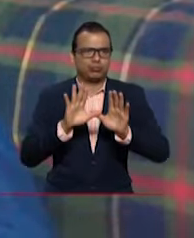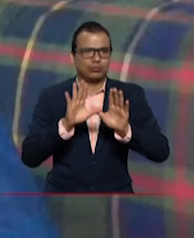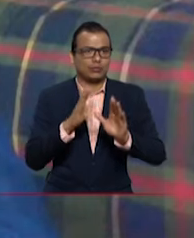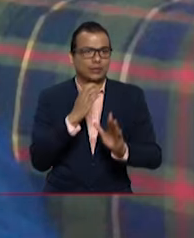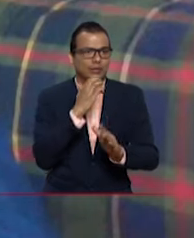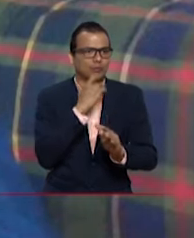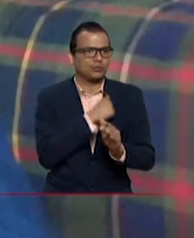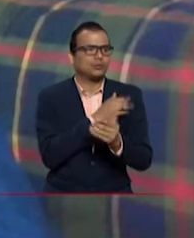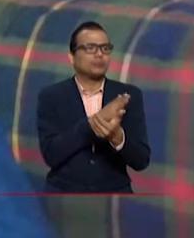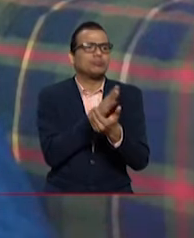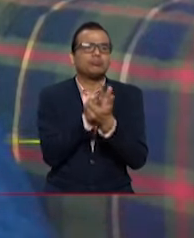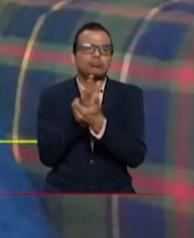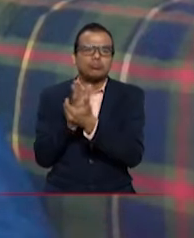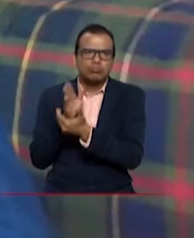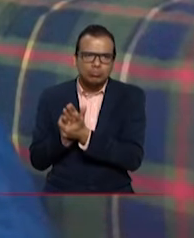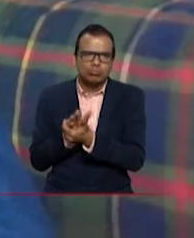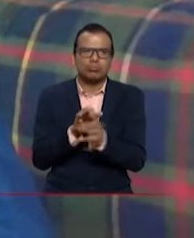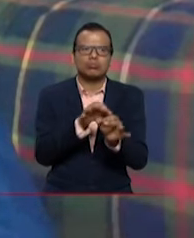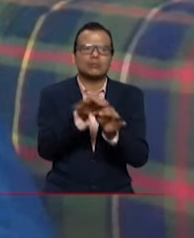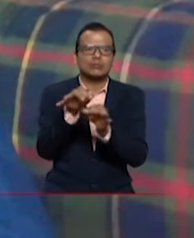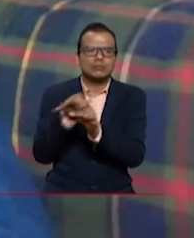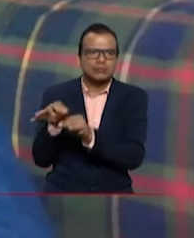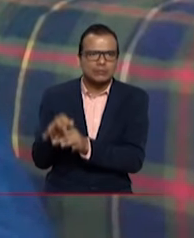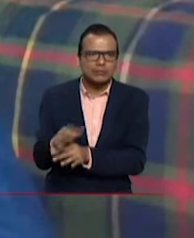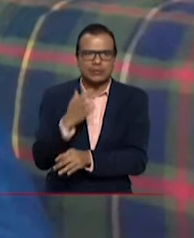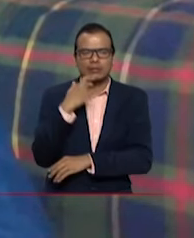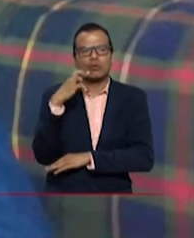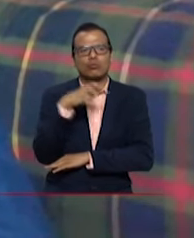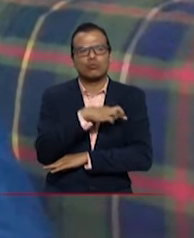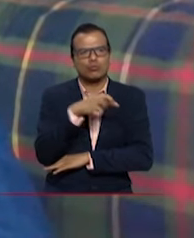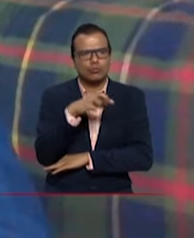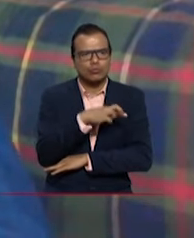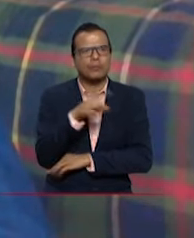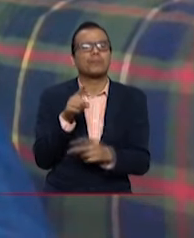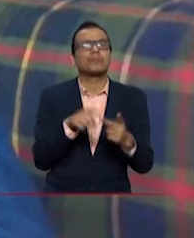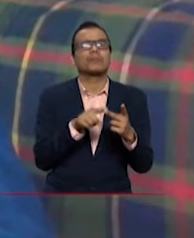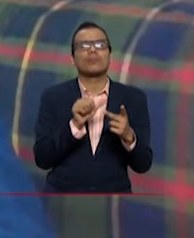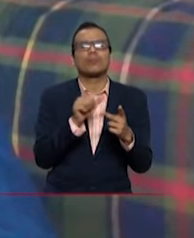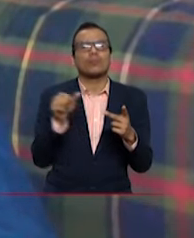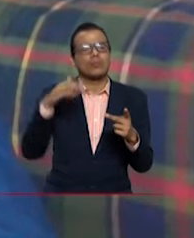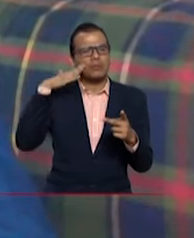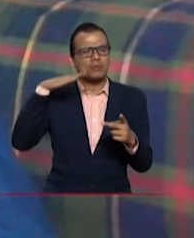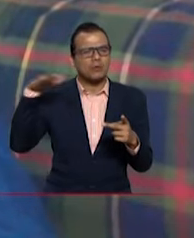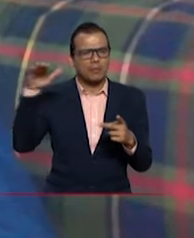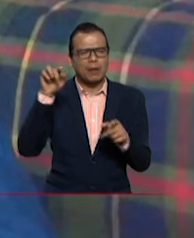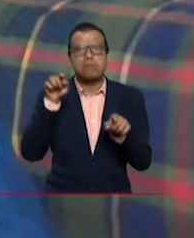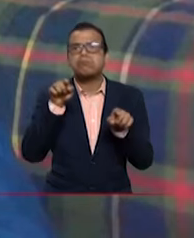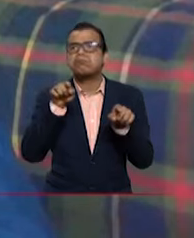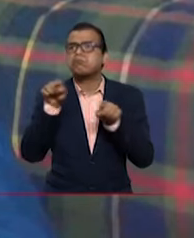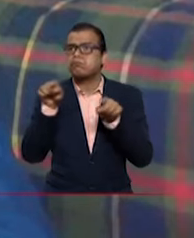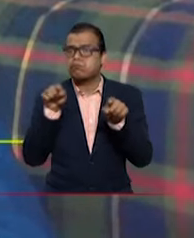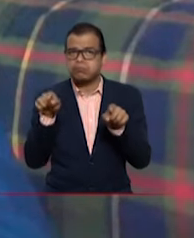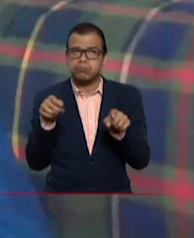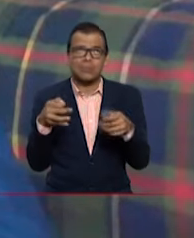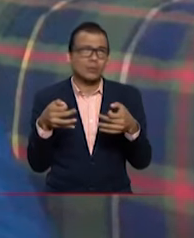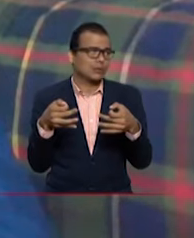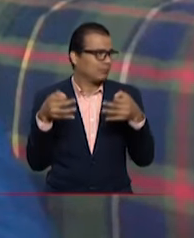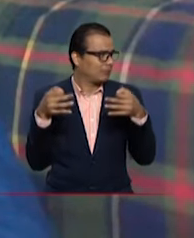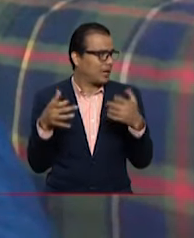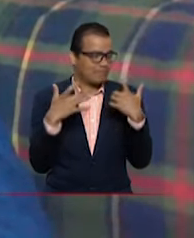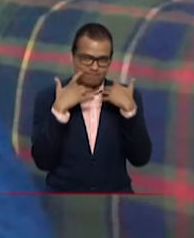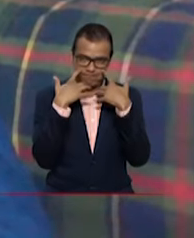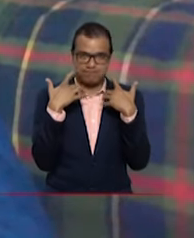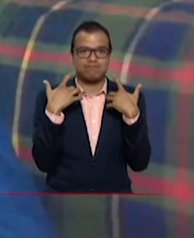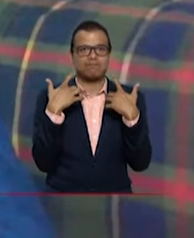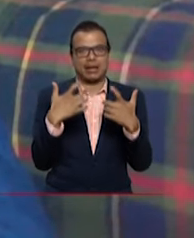algunos lugares en el Putumayo o al Parque Nacional Tatamá, tenemos sitios donde tenemos más